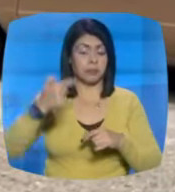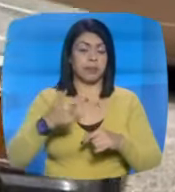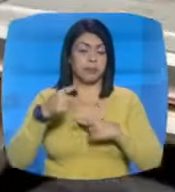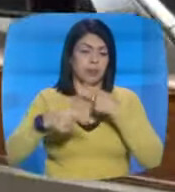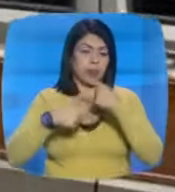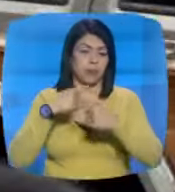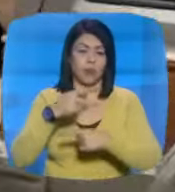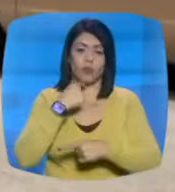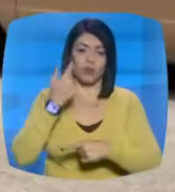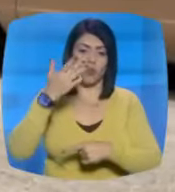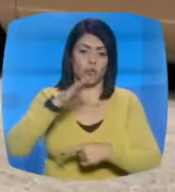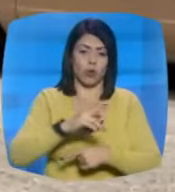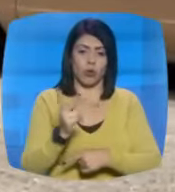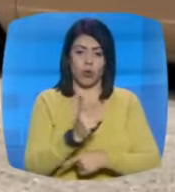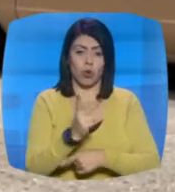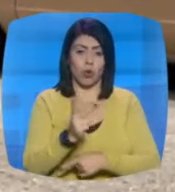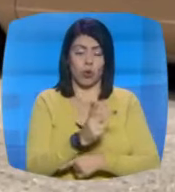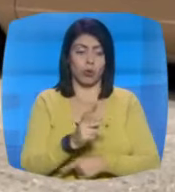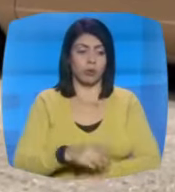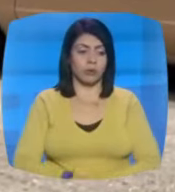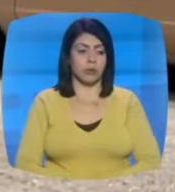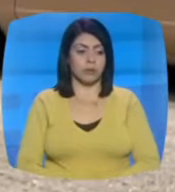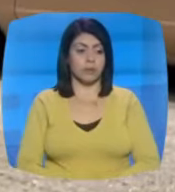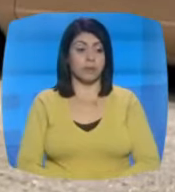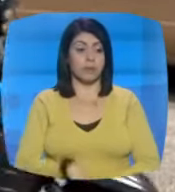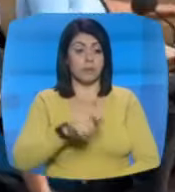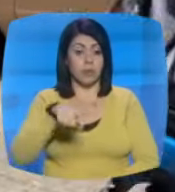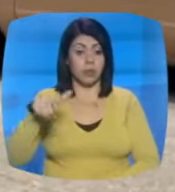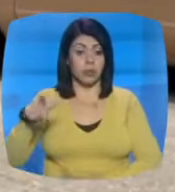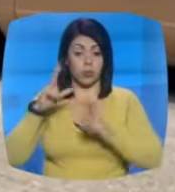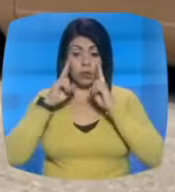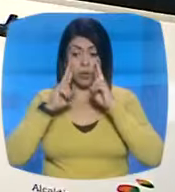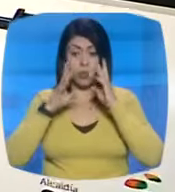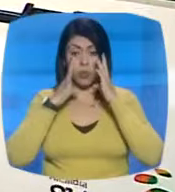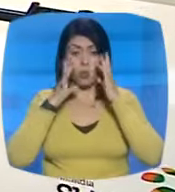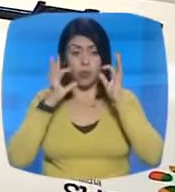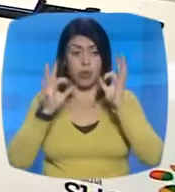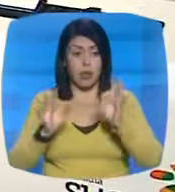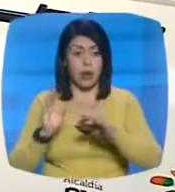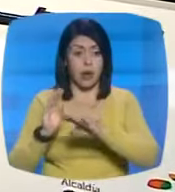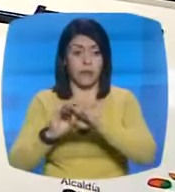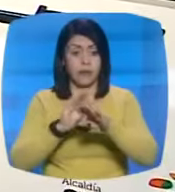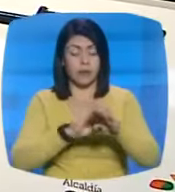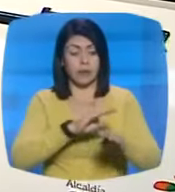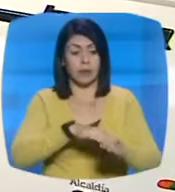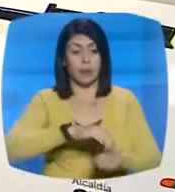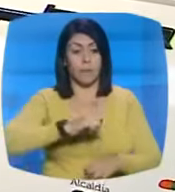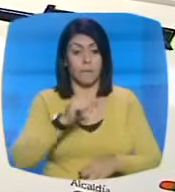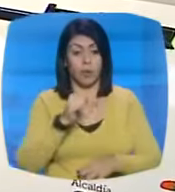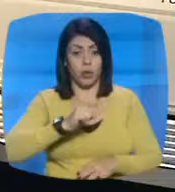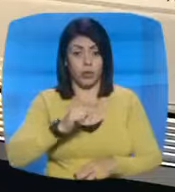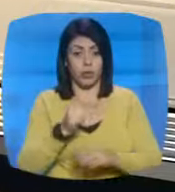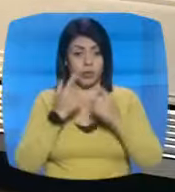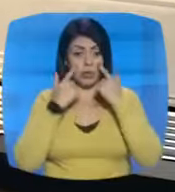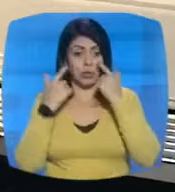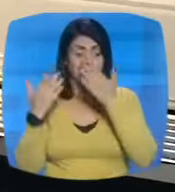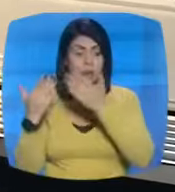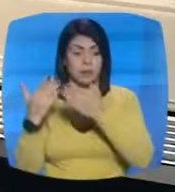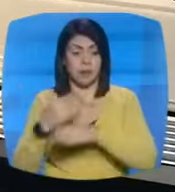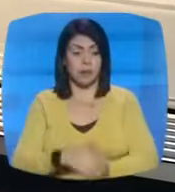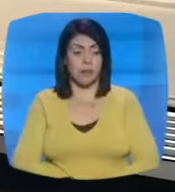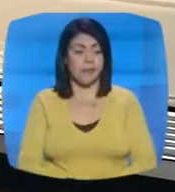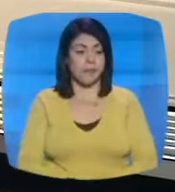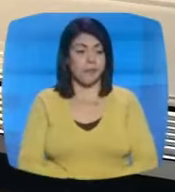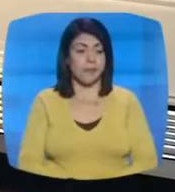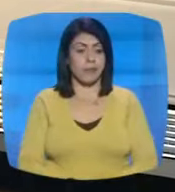también acabó con su vida. En primer lugar, los vecinos alertaron de la situación a los funcionarios de